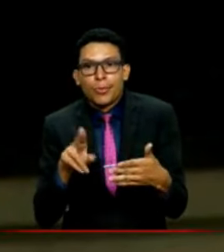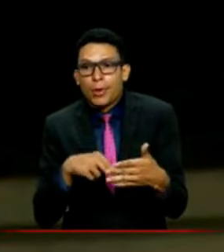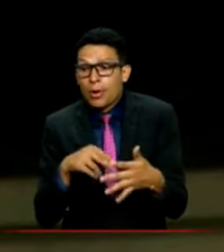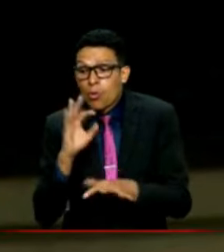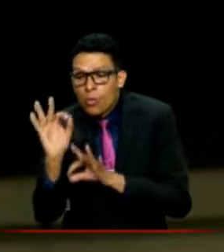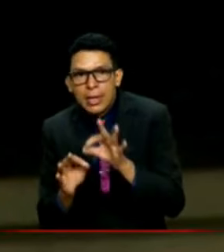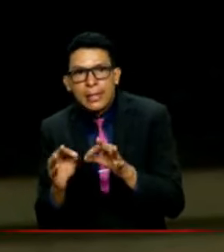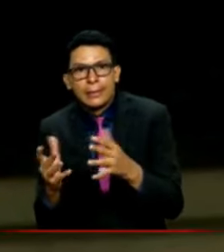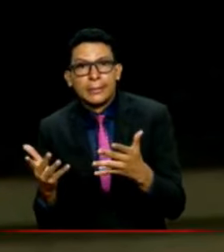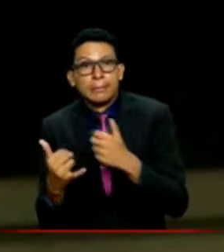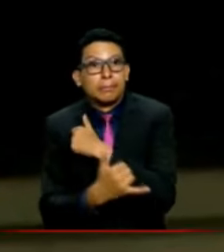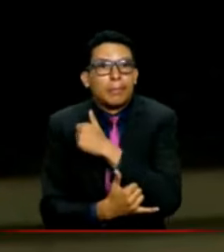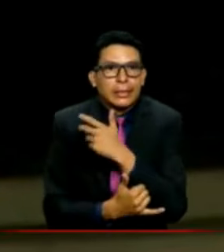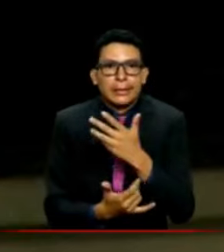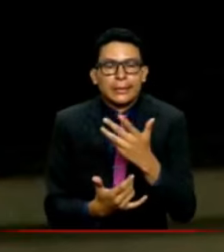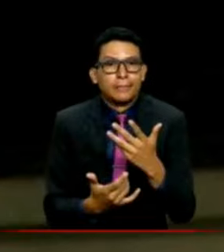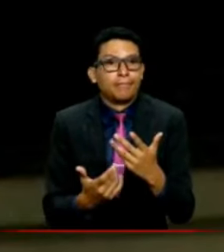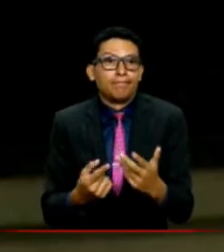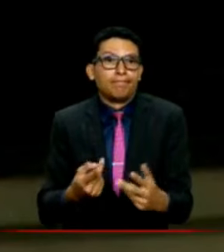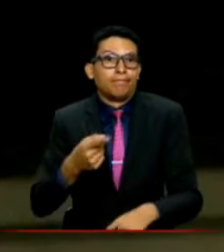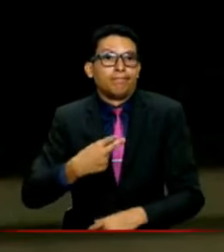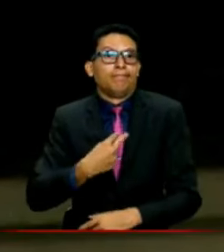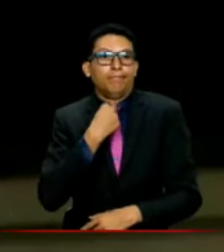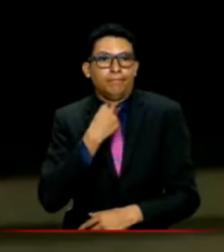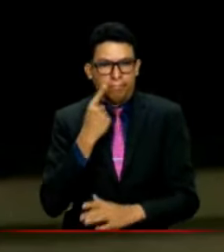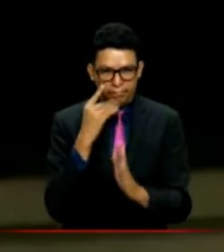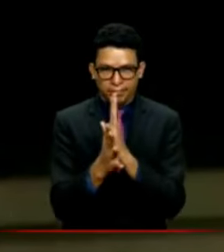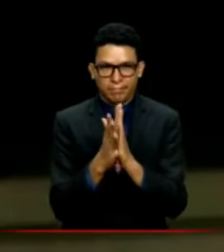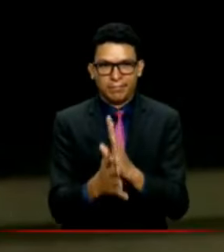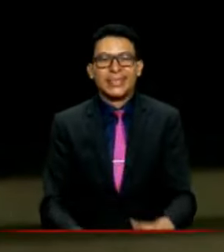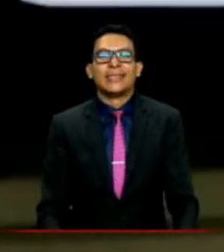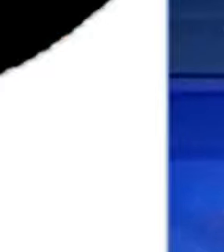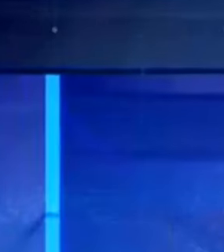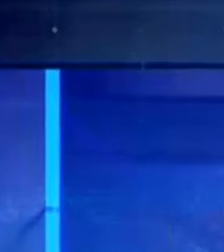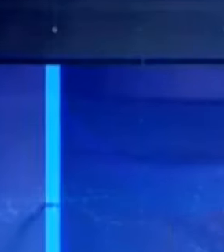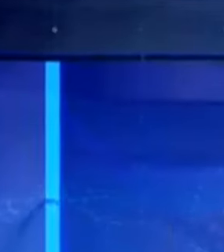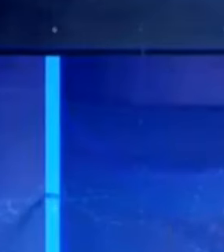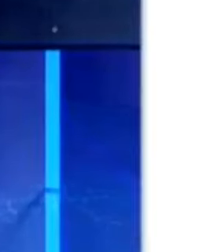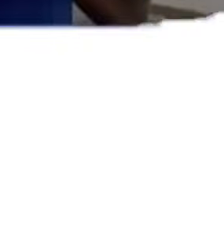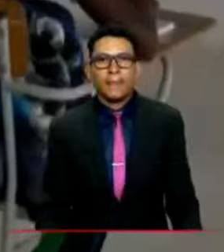a pasear a algún lado. En la siguiente nota les cuento.